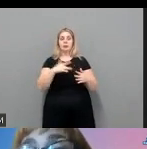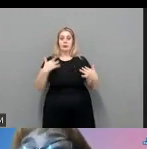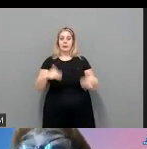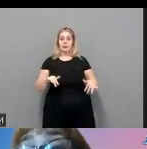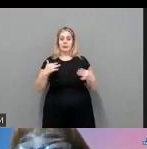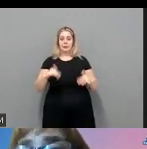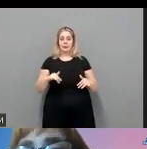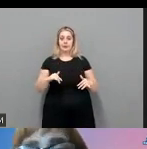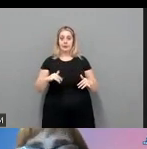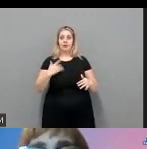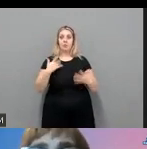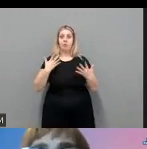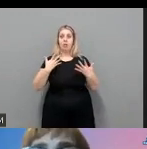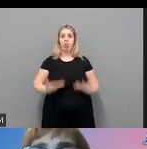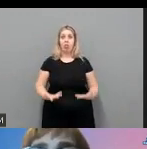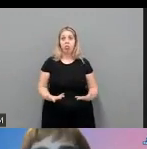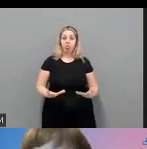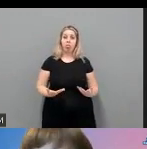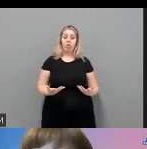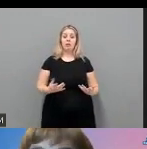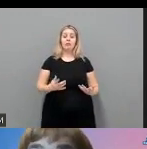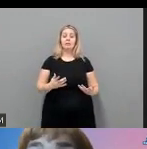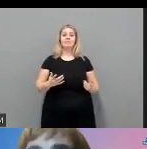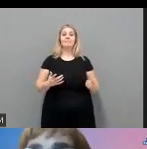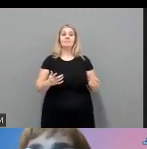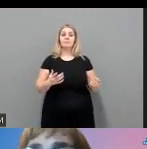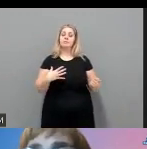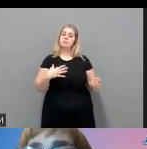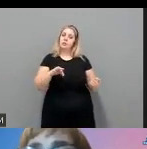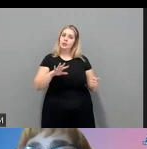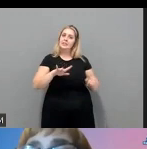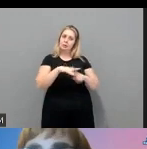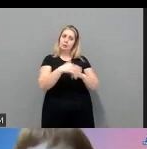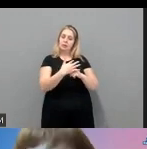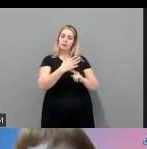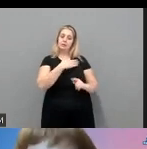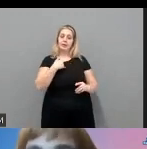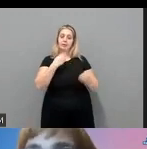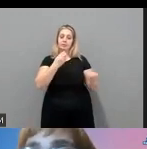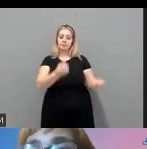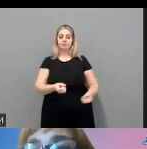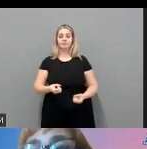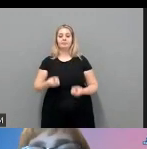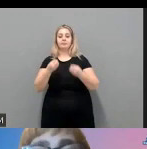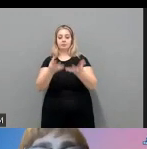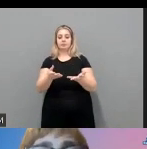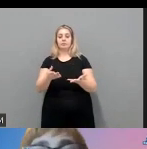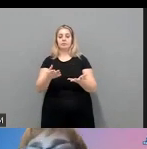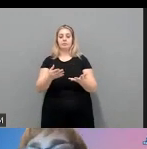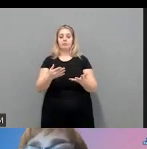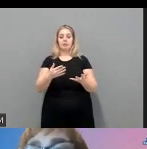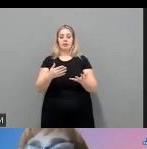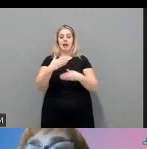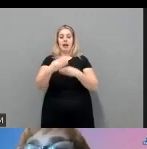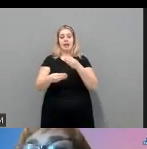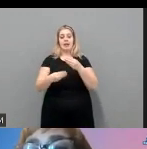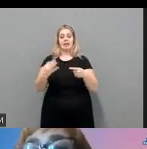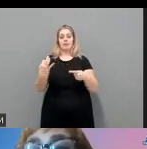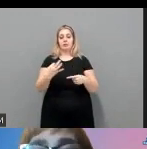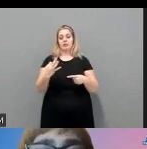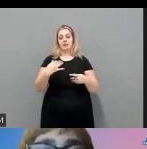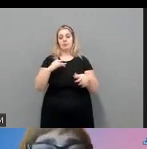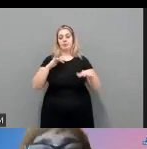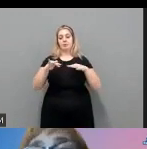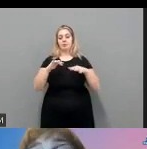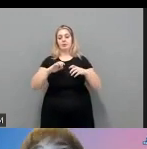poco desalentadora, voy a trasladar qué tenemos en marcha desde el